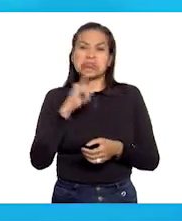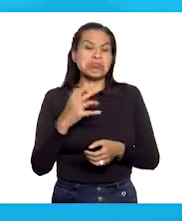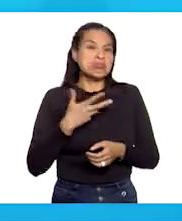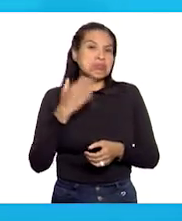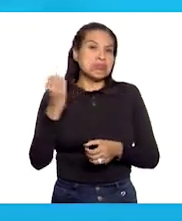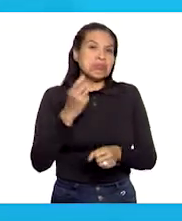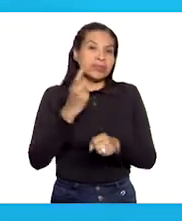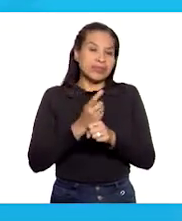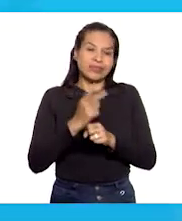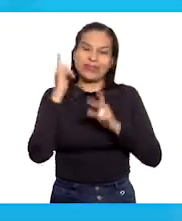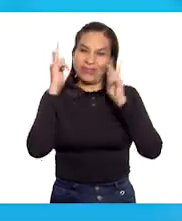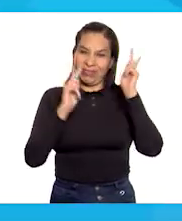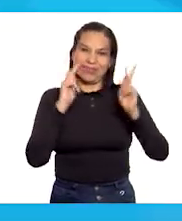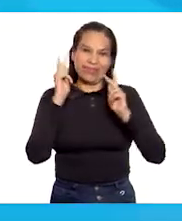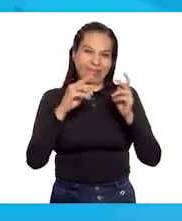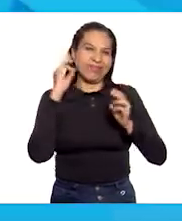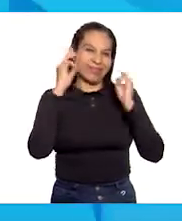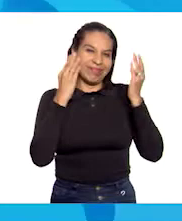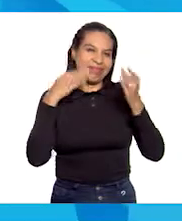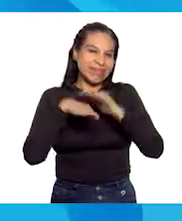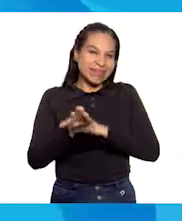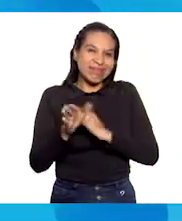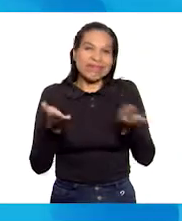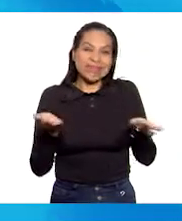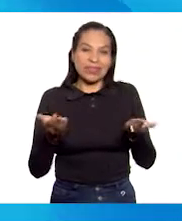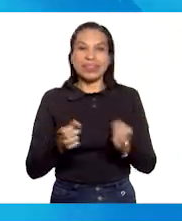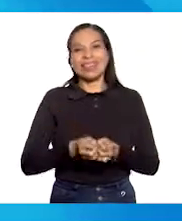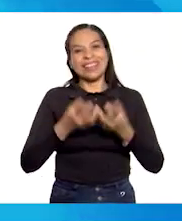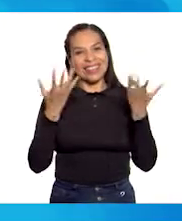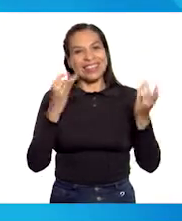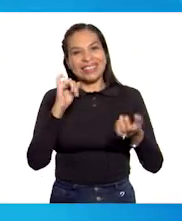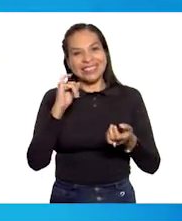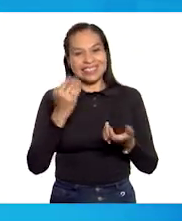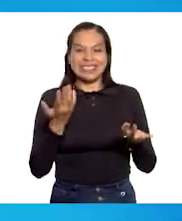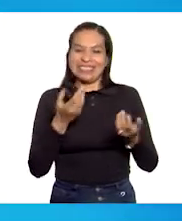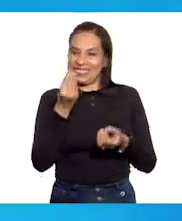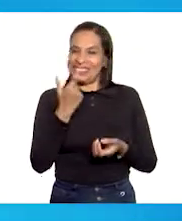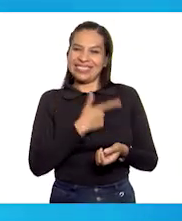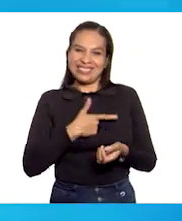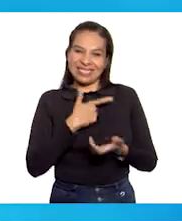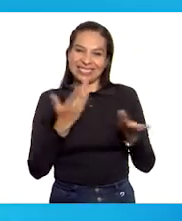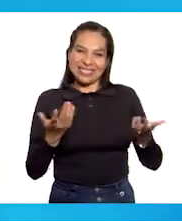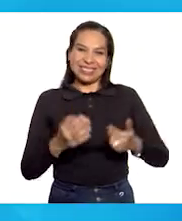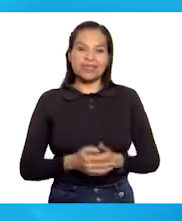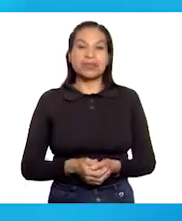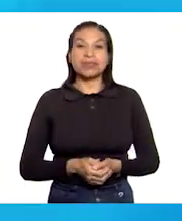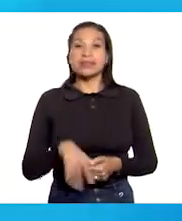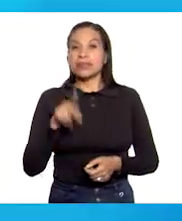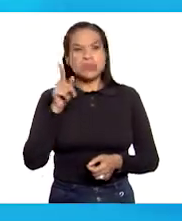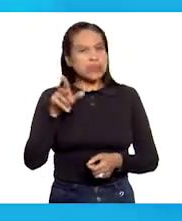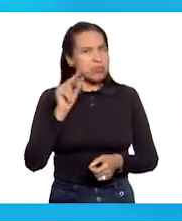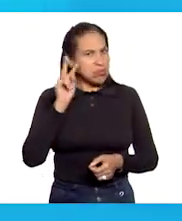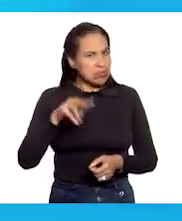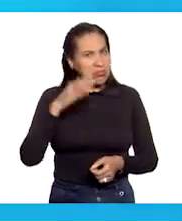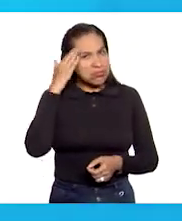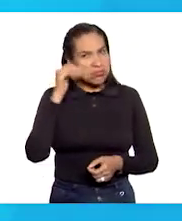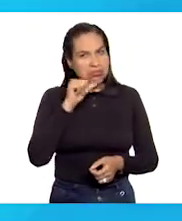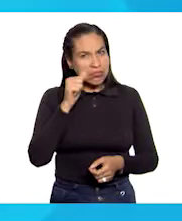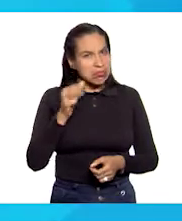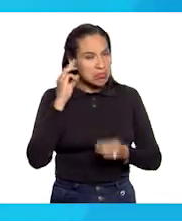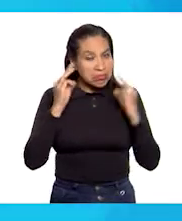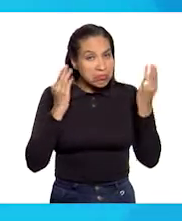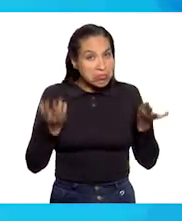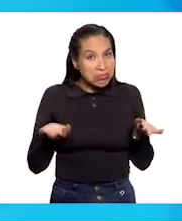tenido la oportunidad de visitar uno. Ay, claro que sí, Gloria, con mucho gusto. ¿Pero a poco de veras no conoces